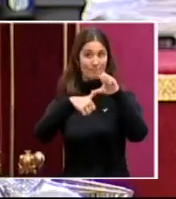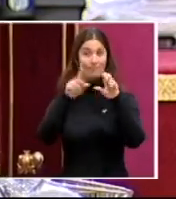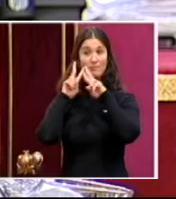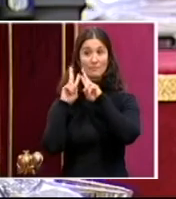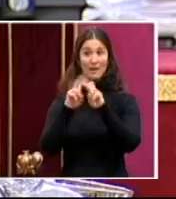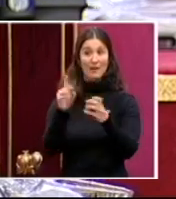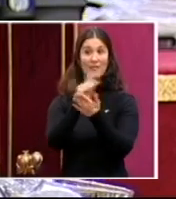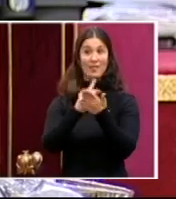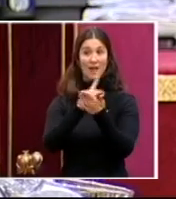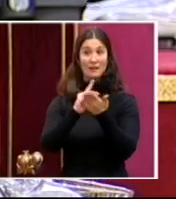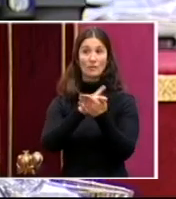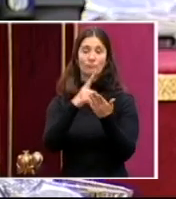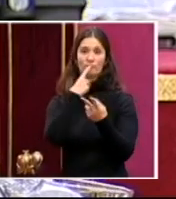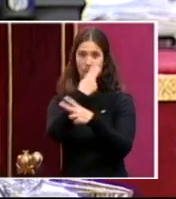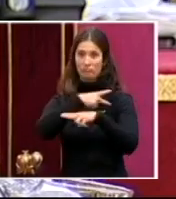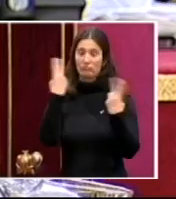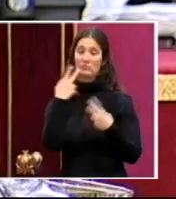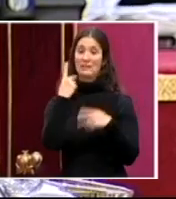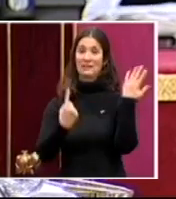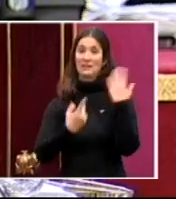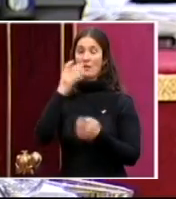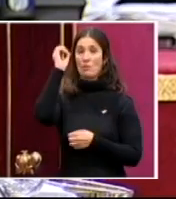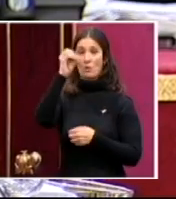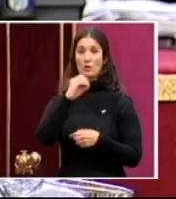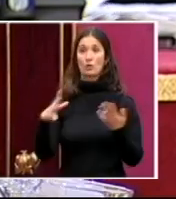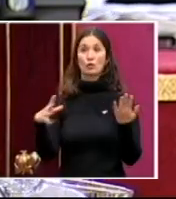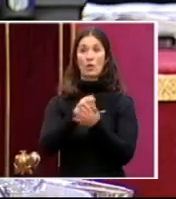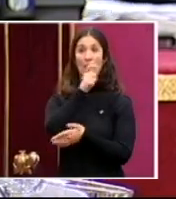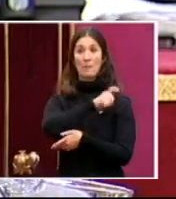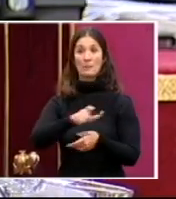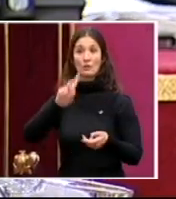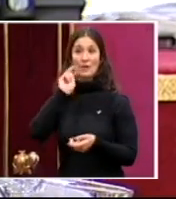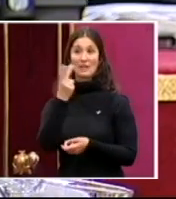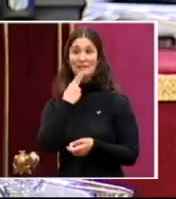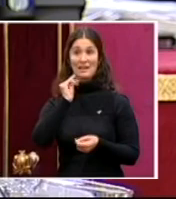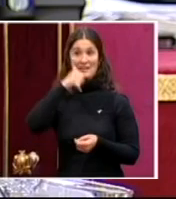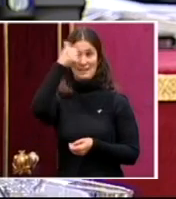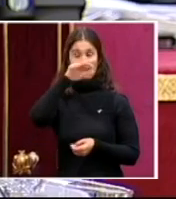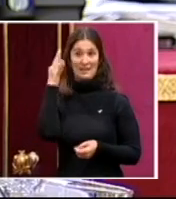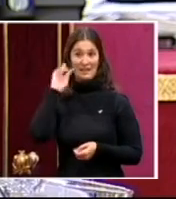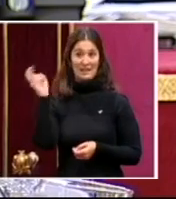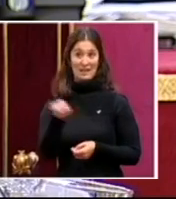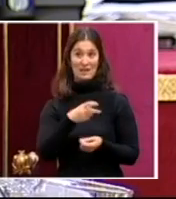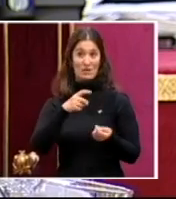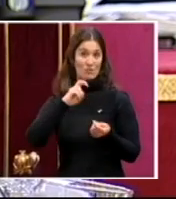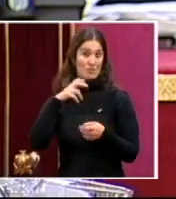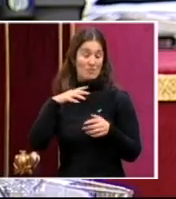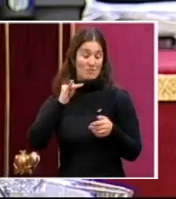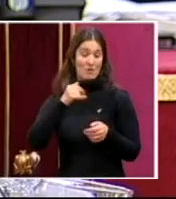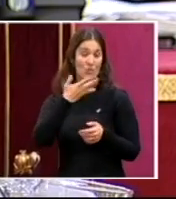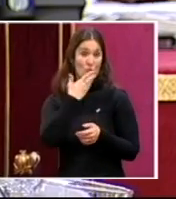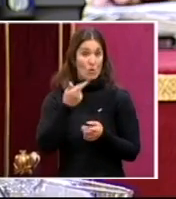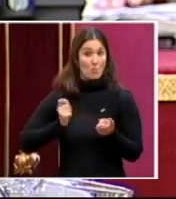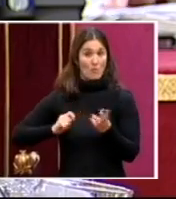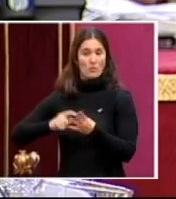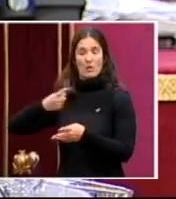análisis de los datos muestra que el 65% de todas las personas trans y de género diverso asesinadas, cuyas profesiones se conocen,